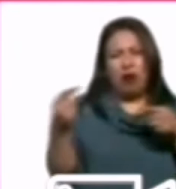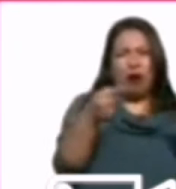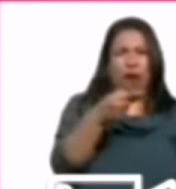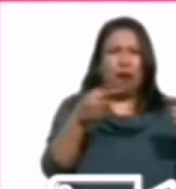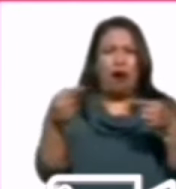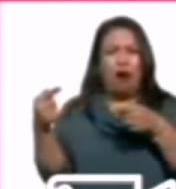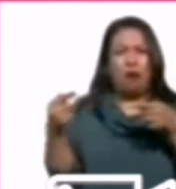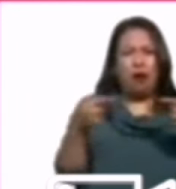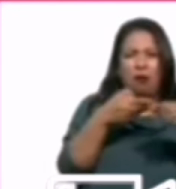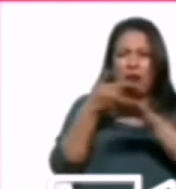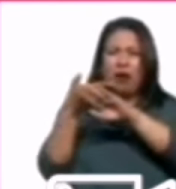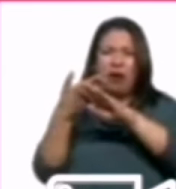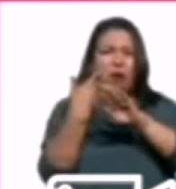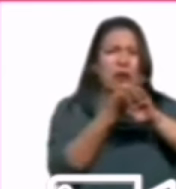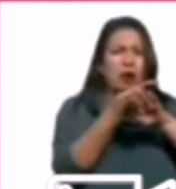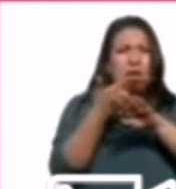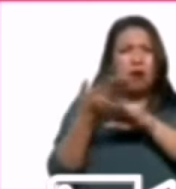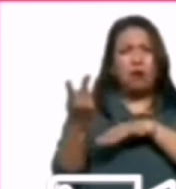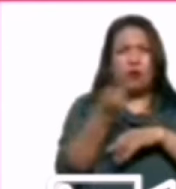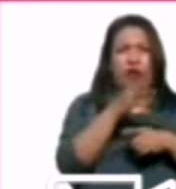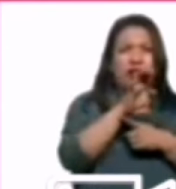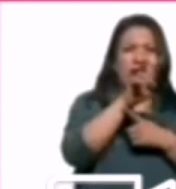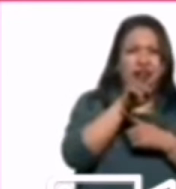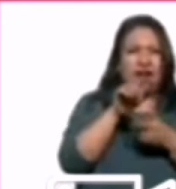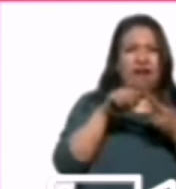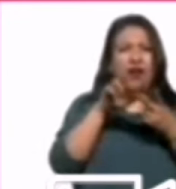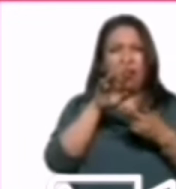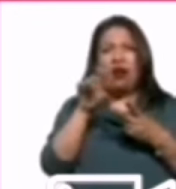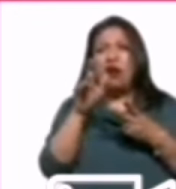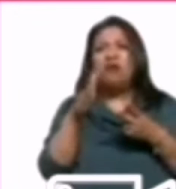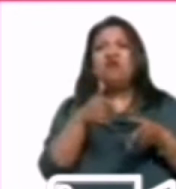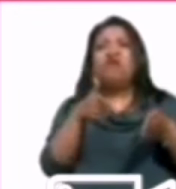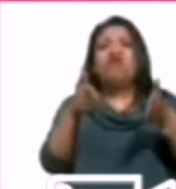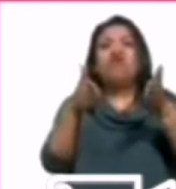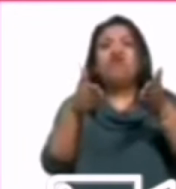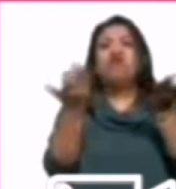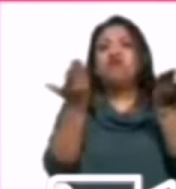humillación mutua llevará a Eva y Carlos por caminos desconocidos.